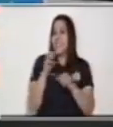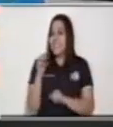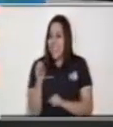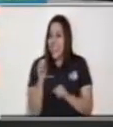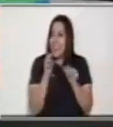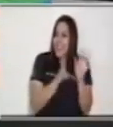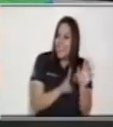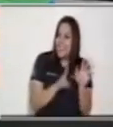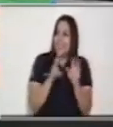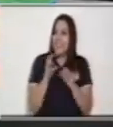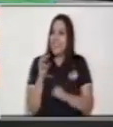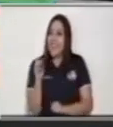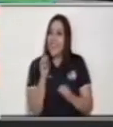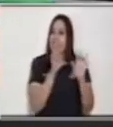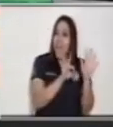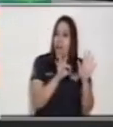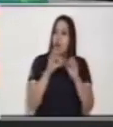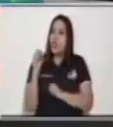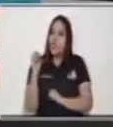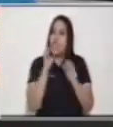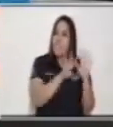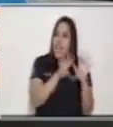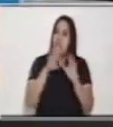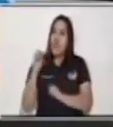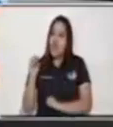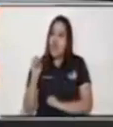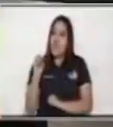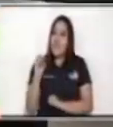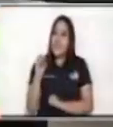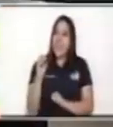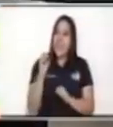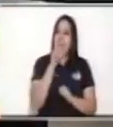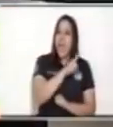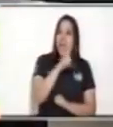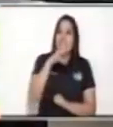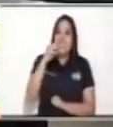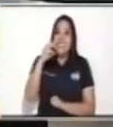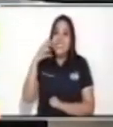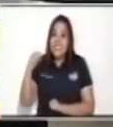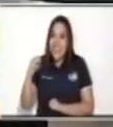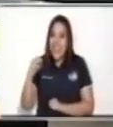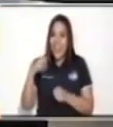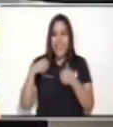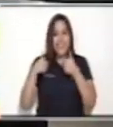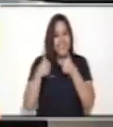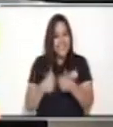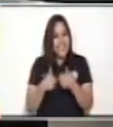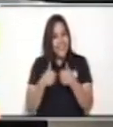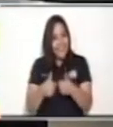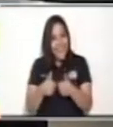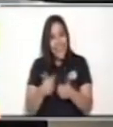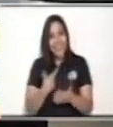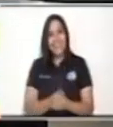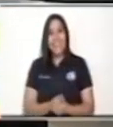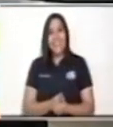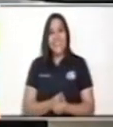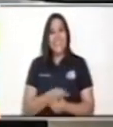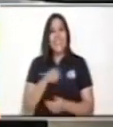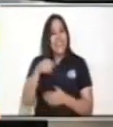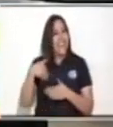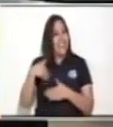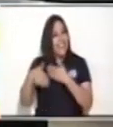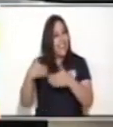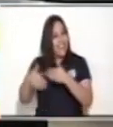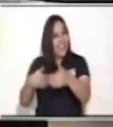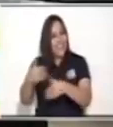60, 70, 80, 90, 100. Muy bien. Te animo a que sigas